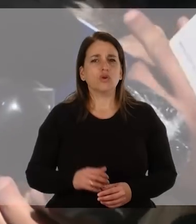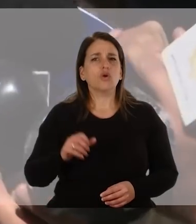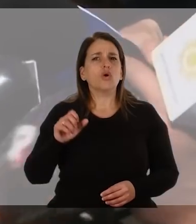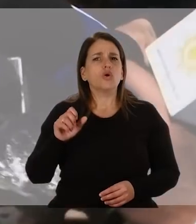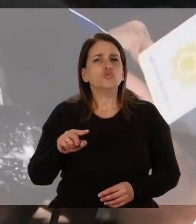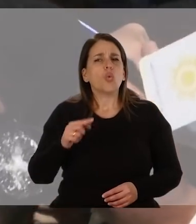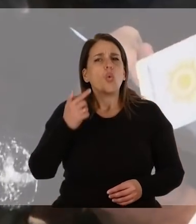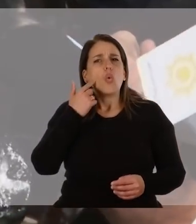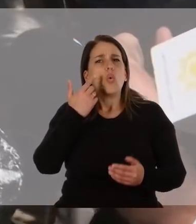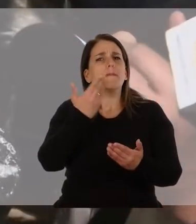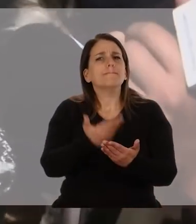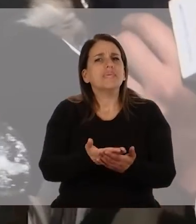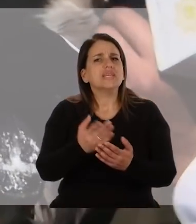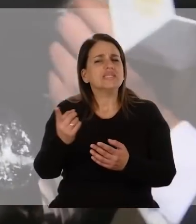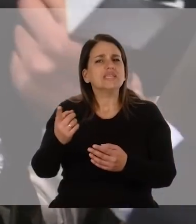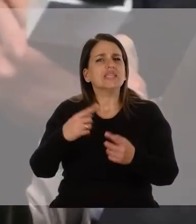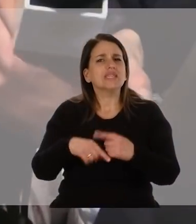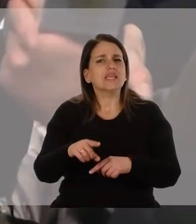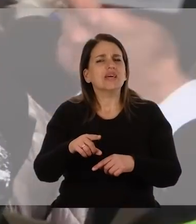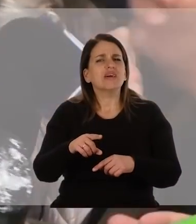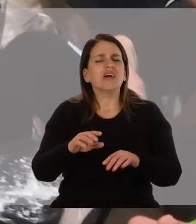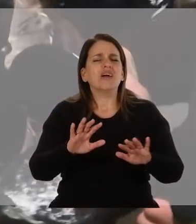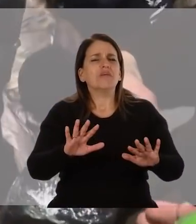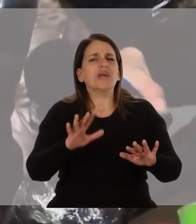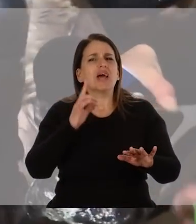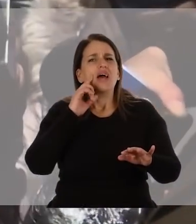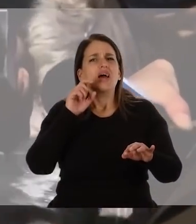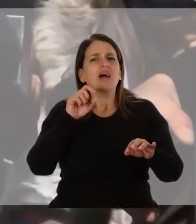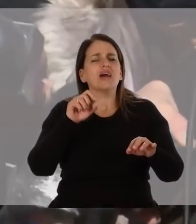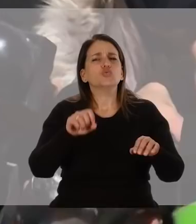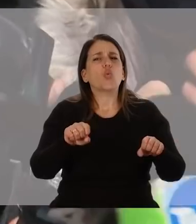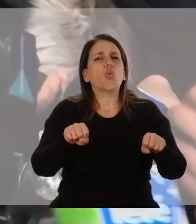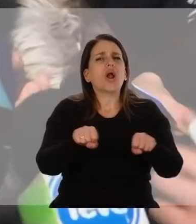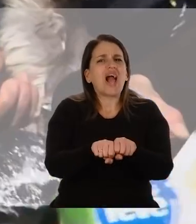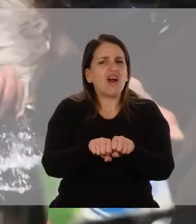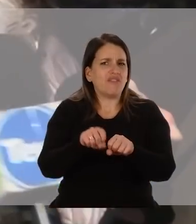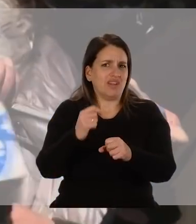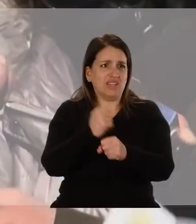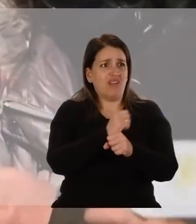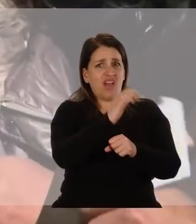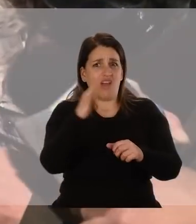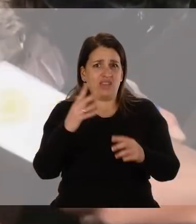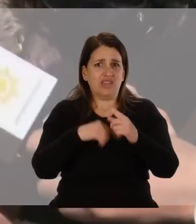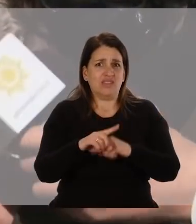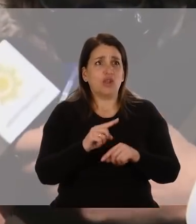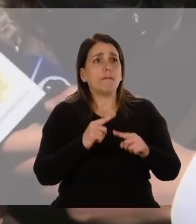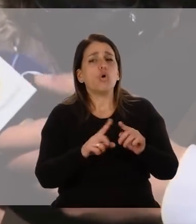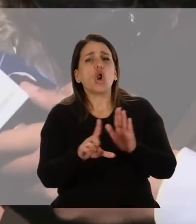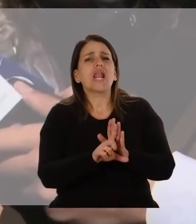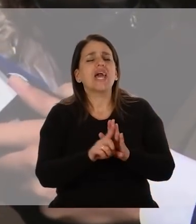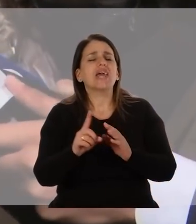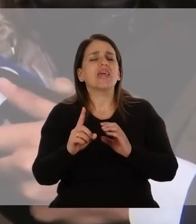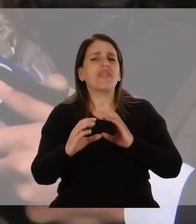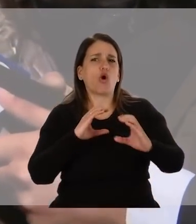Es regional. Los cableoperadores han presentado su preocupación porque no sale la ley de medios. ¿Qué pasa con eso? Es bastante justo lo que